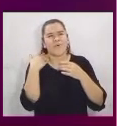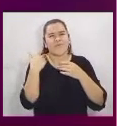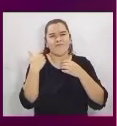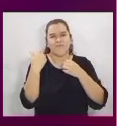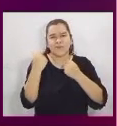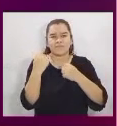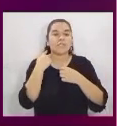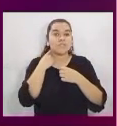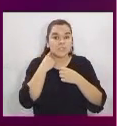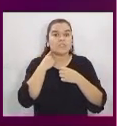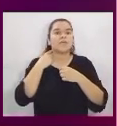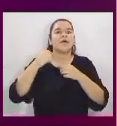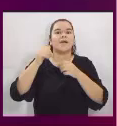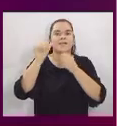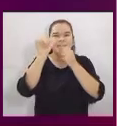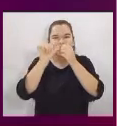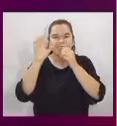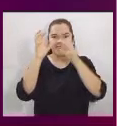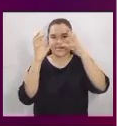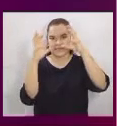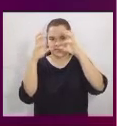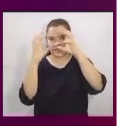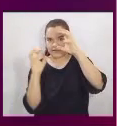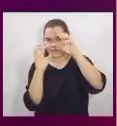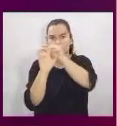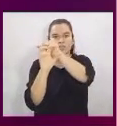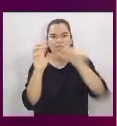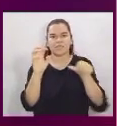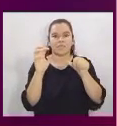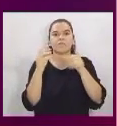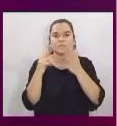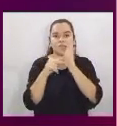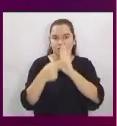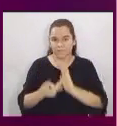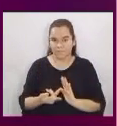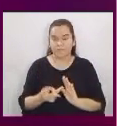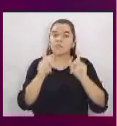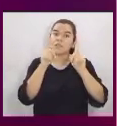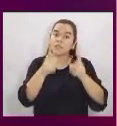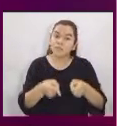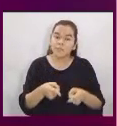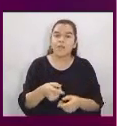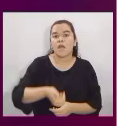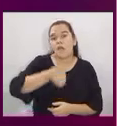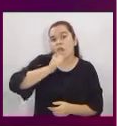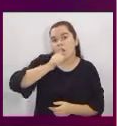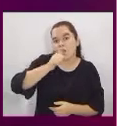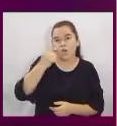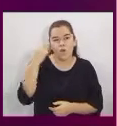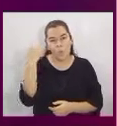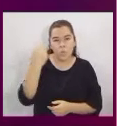la nuca, puede quedar con una secuela de daño a nivel cerebelo. Puede ser